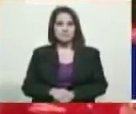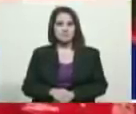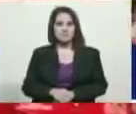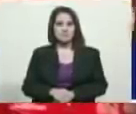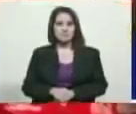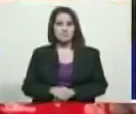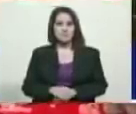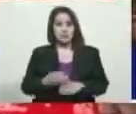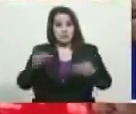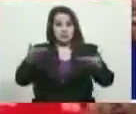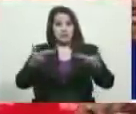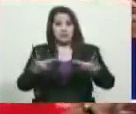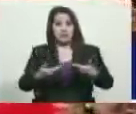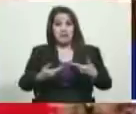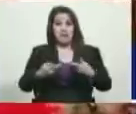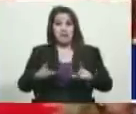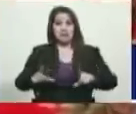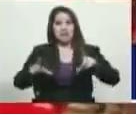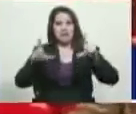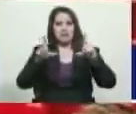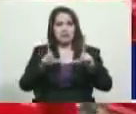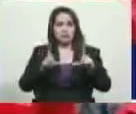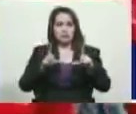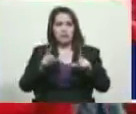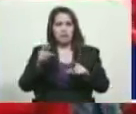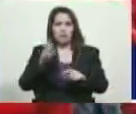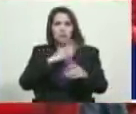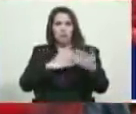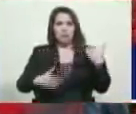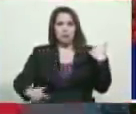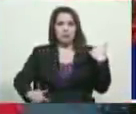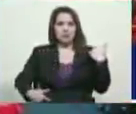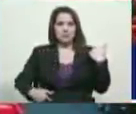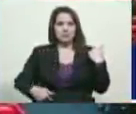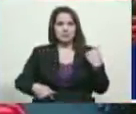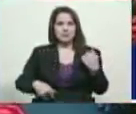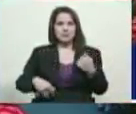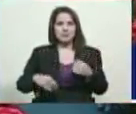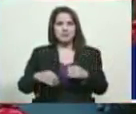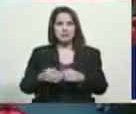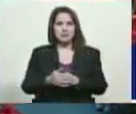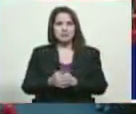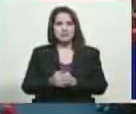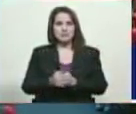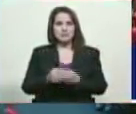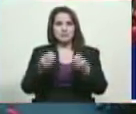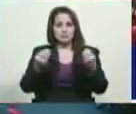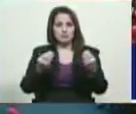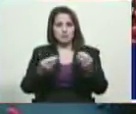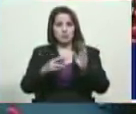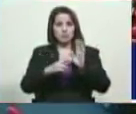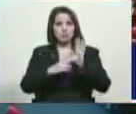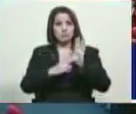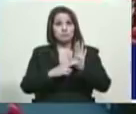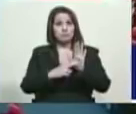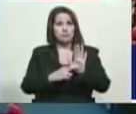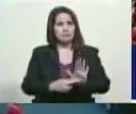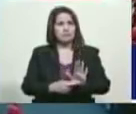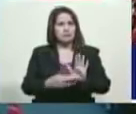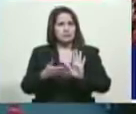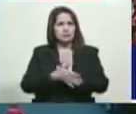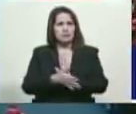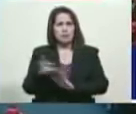Entrega de títulos por el ciudadano Nicolás Maduro Moro, presidente constitucional de la República Bolivariana de